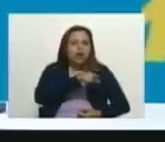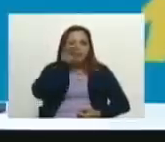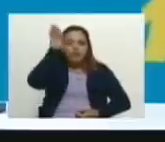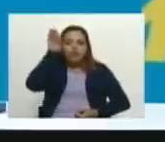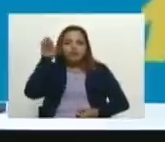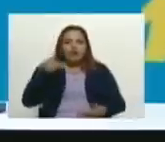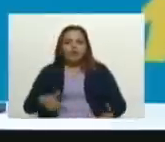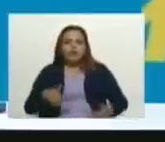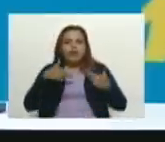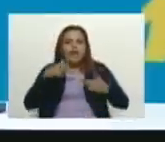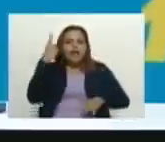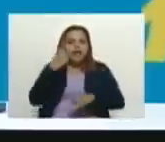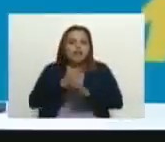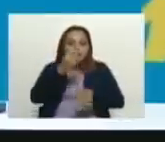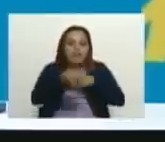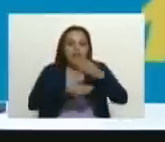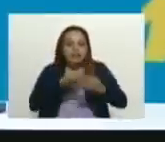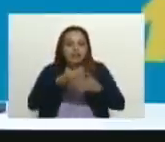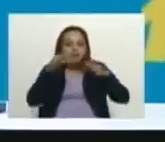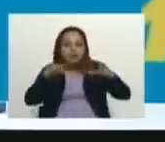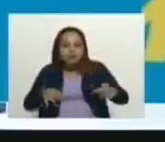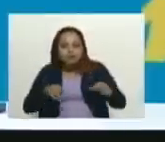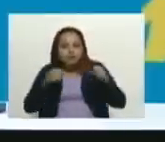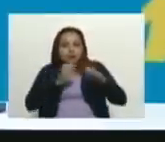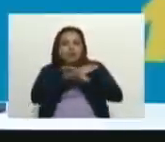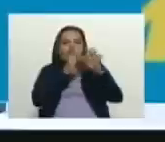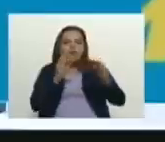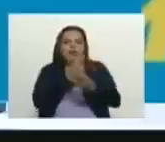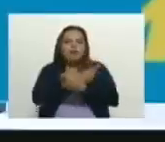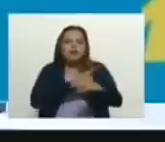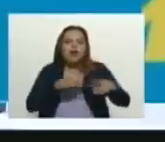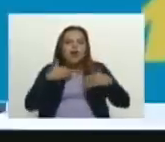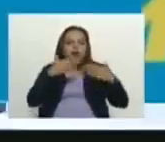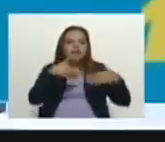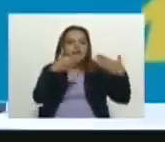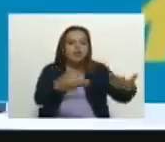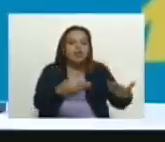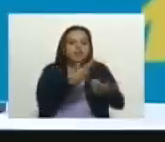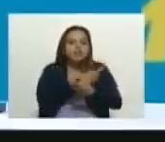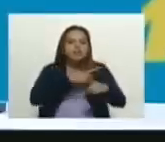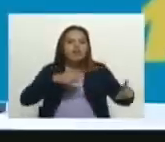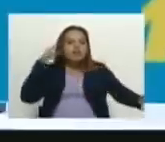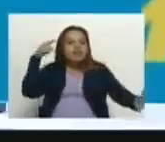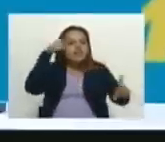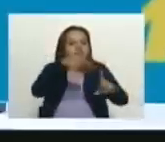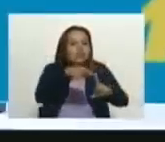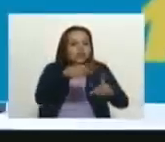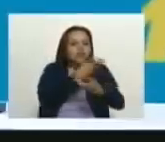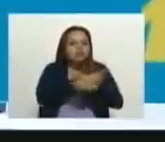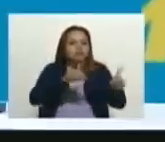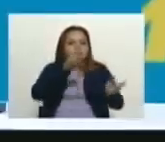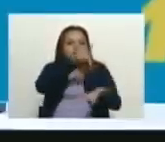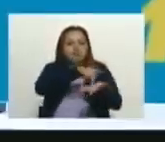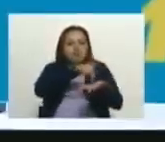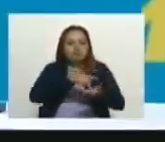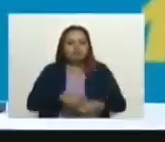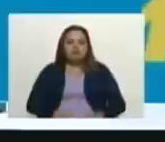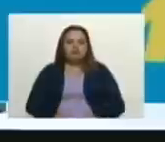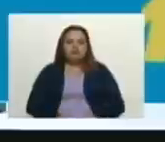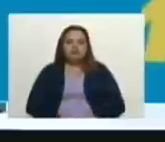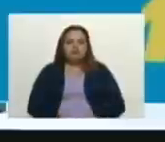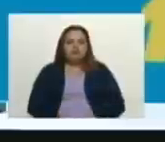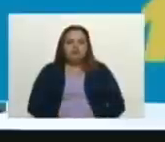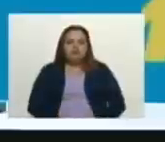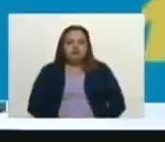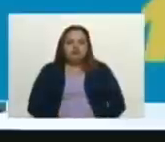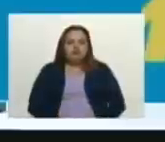humanidad tendrá que ser fórmulas de democracia avanzada, de democracia directa, de democracia participativa. Esas